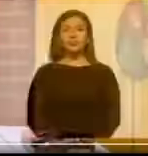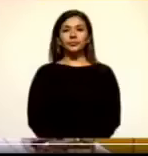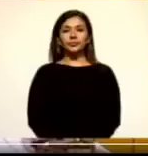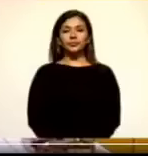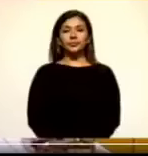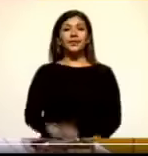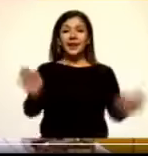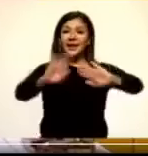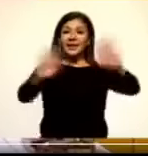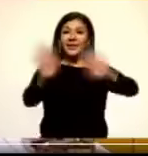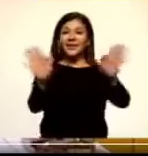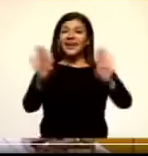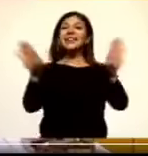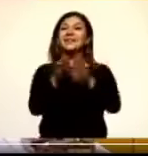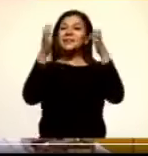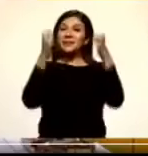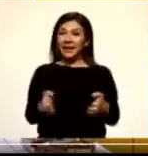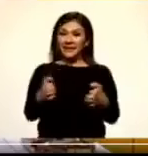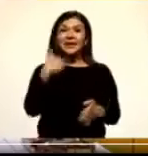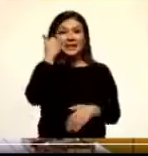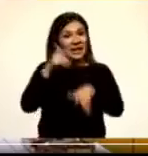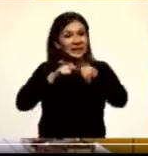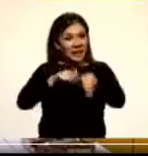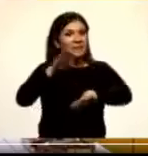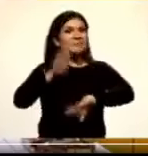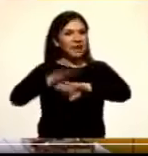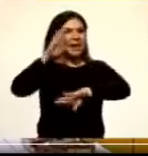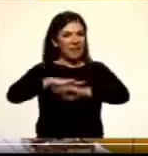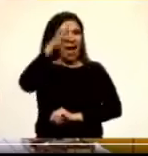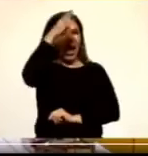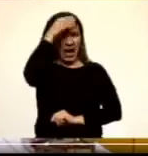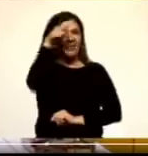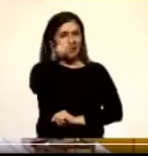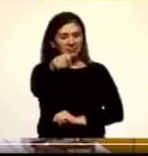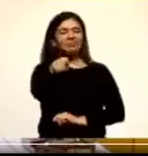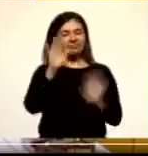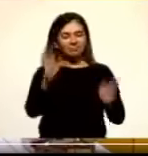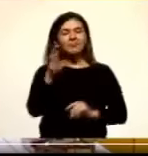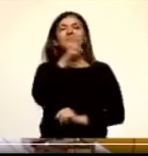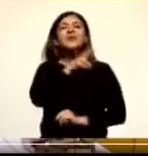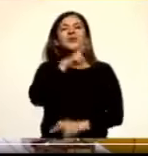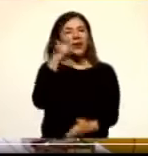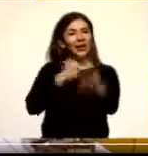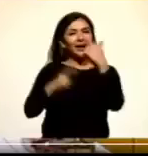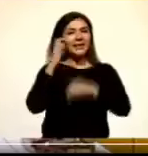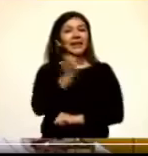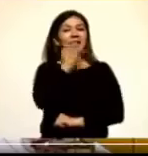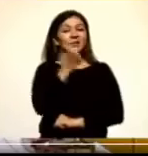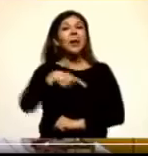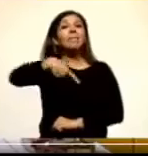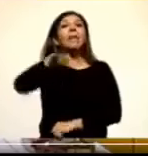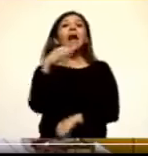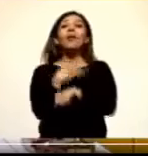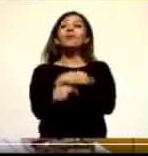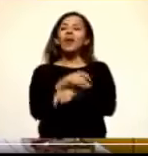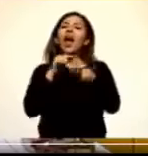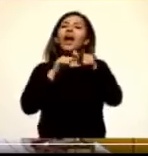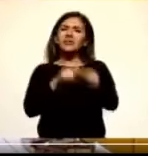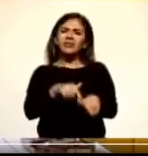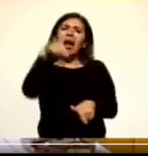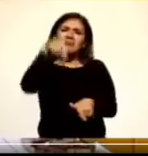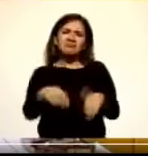Hola, ¿qué tal? Con ánimo de seguir aprendiendo, ¿verdad? Ya pronto volveremos a la escuela. Mientras tanto,